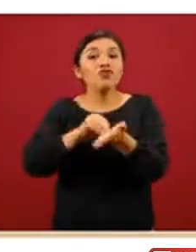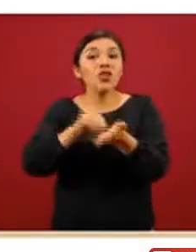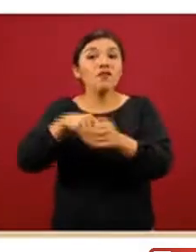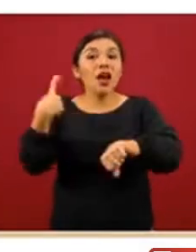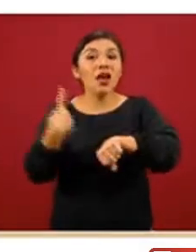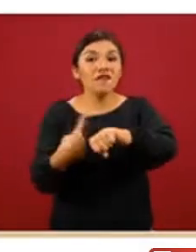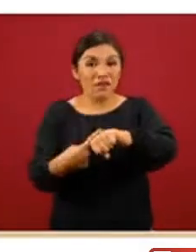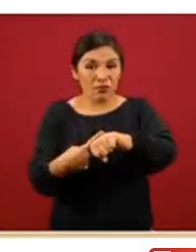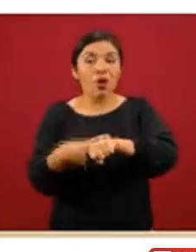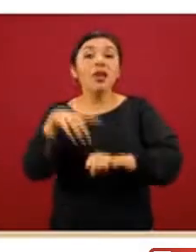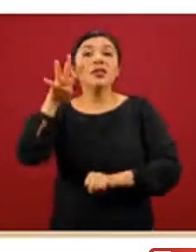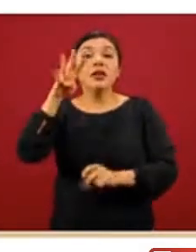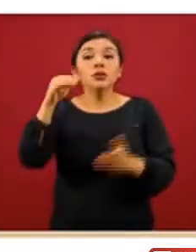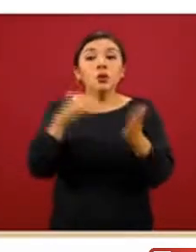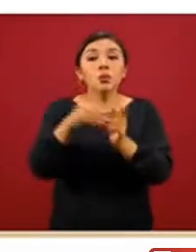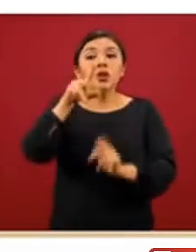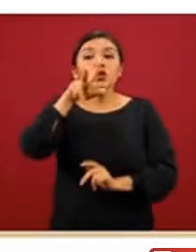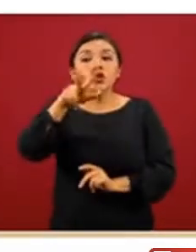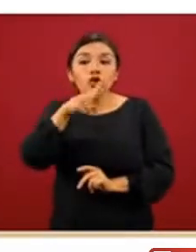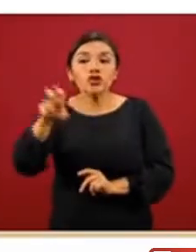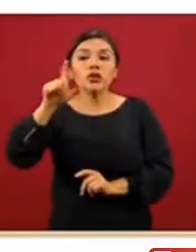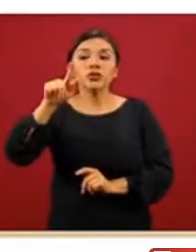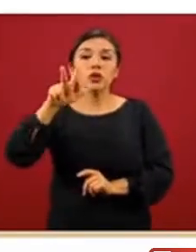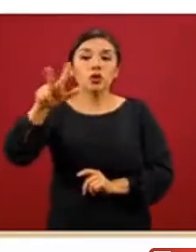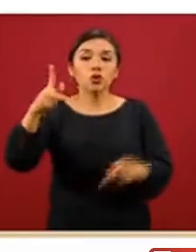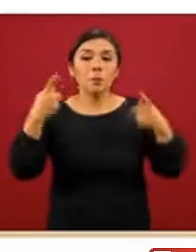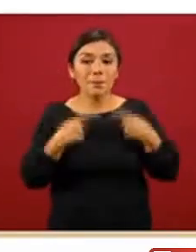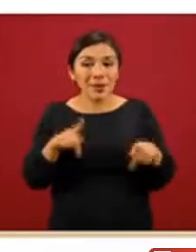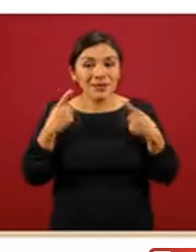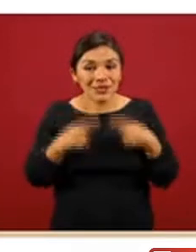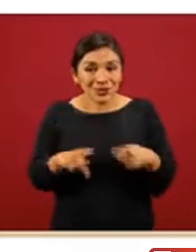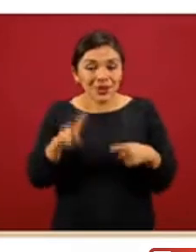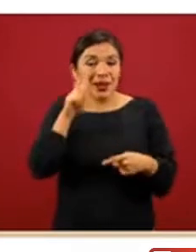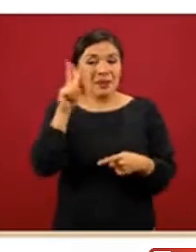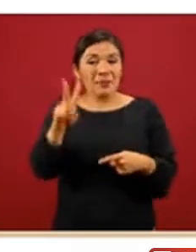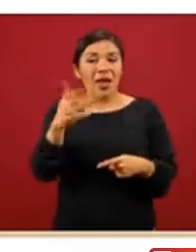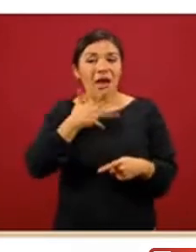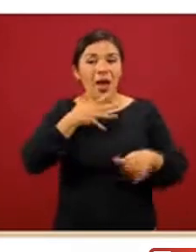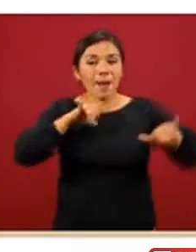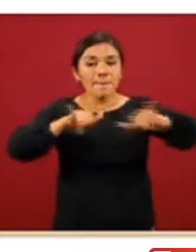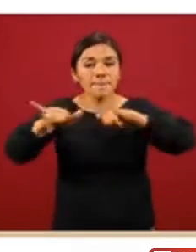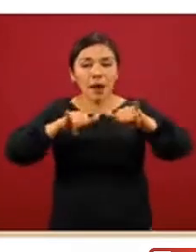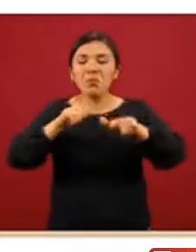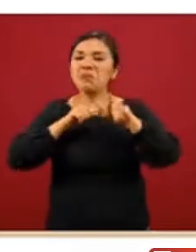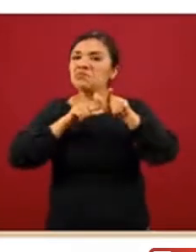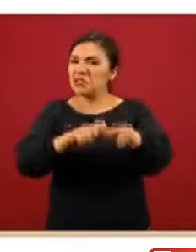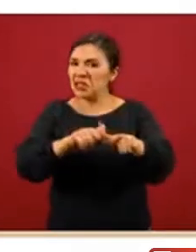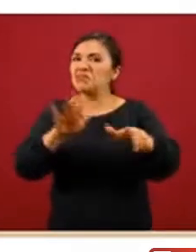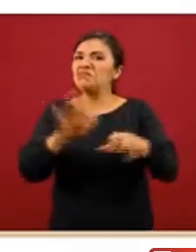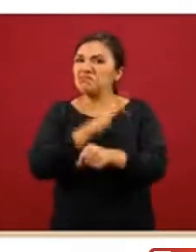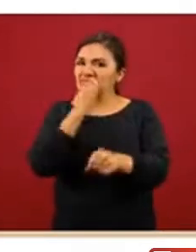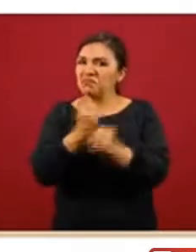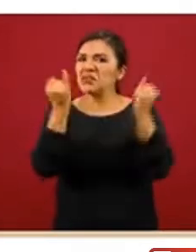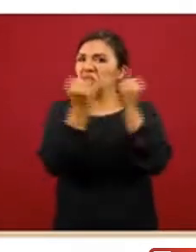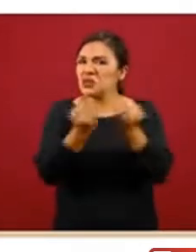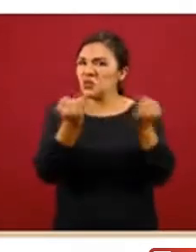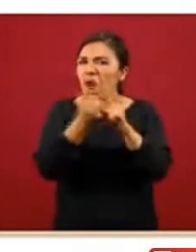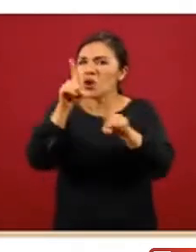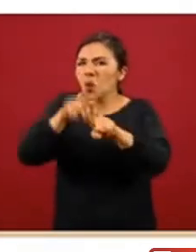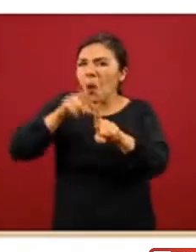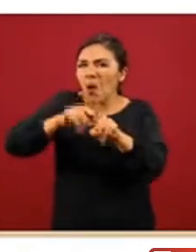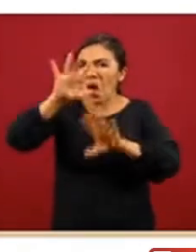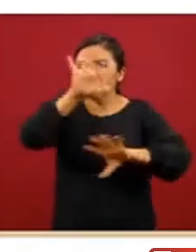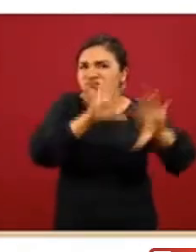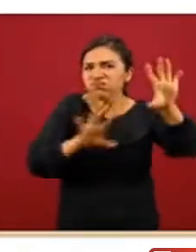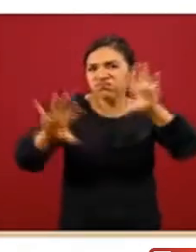los 19,278 casos. Vemos que el mapa también se ha mantenido con colores de rangos similares.